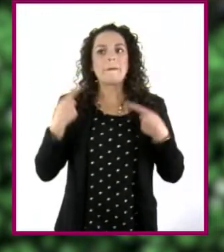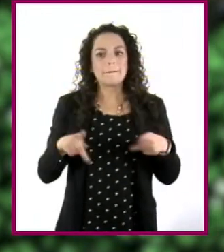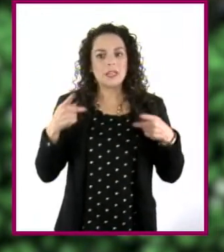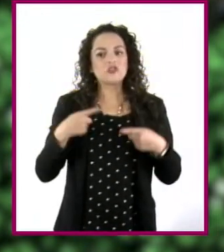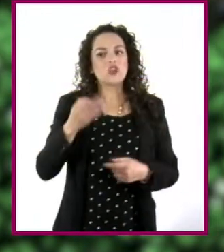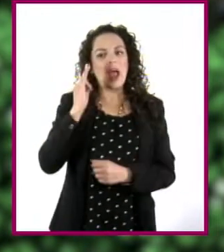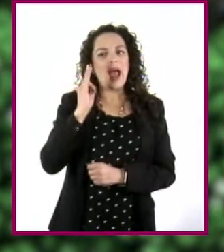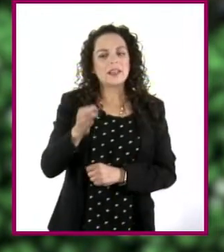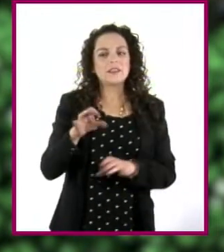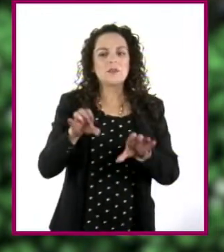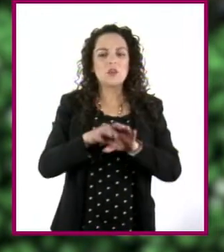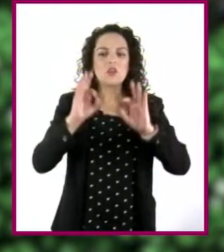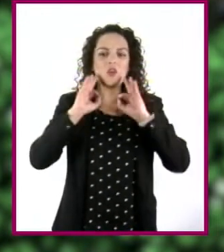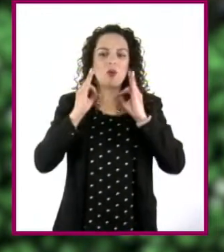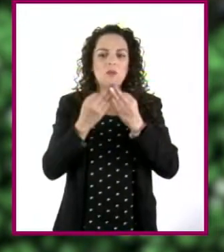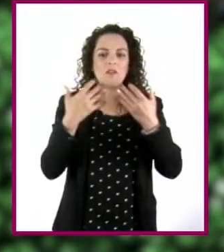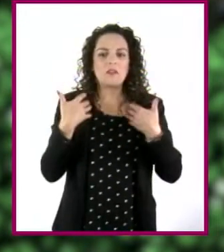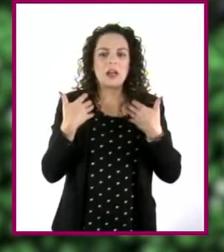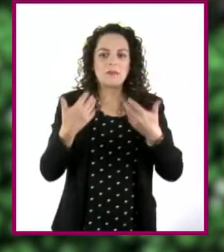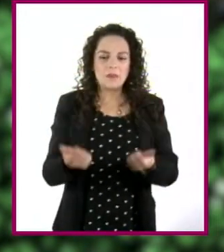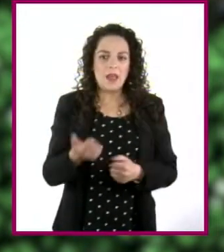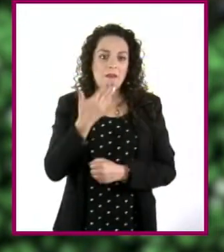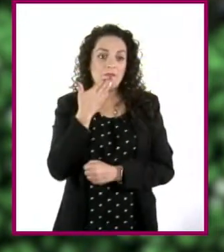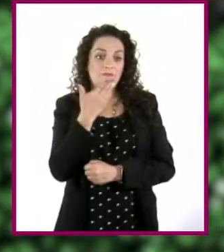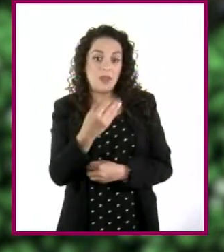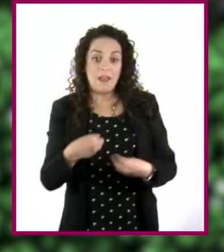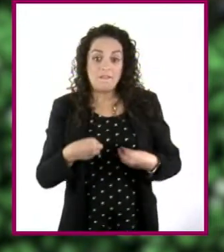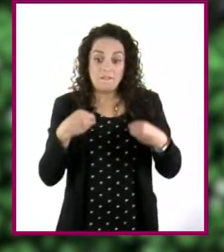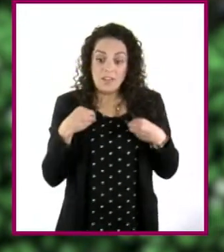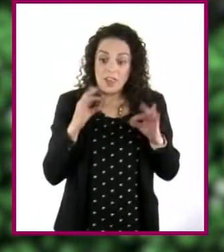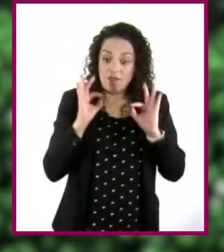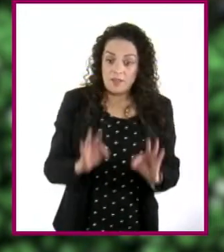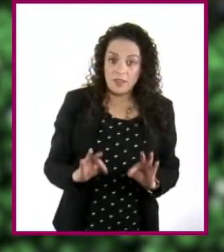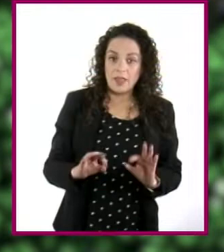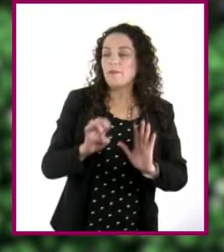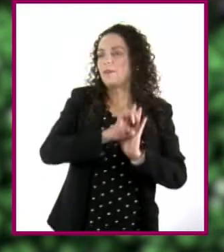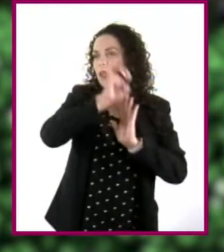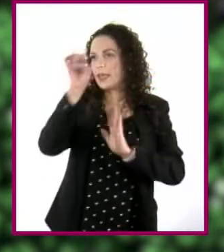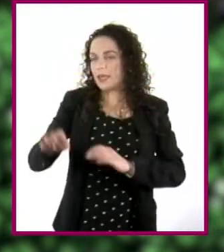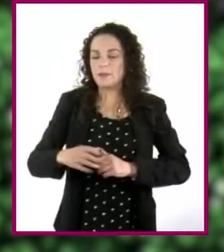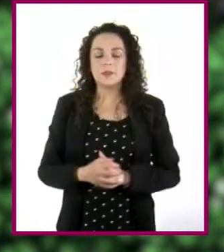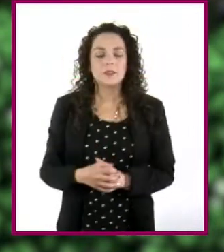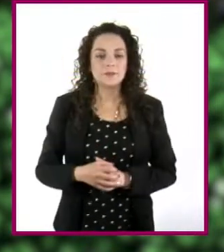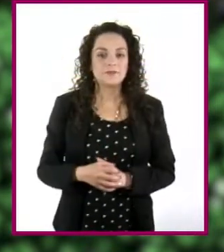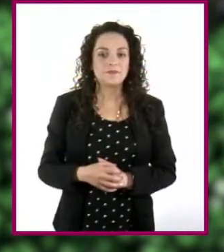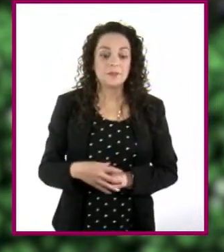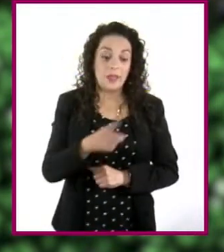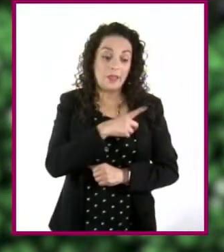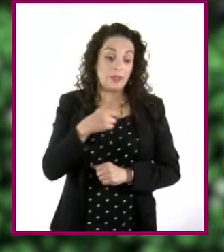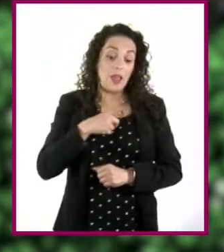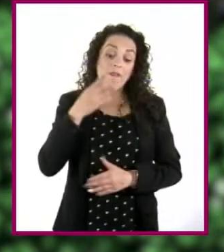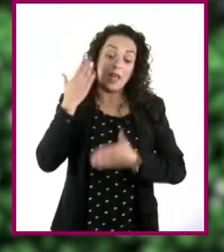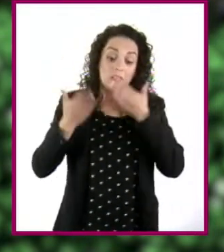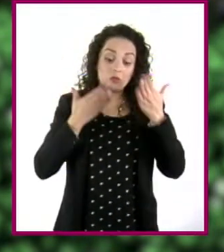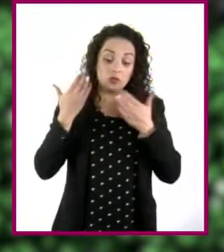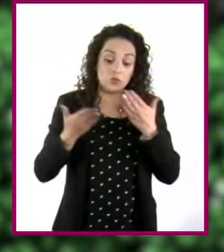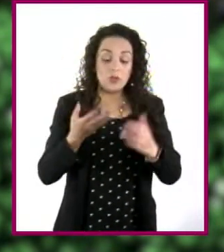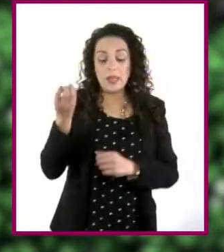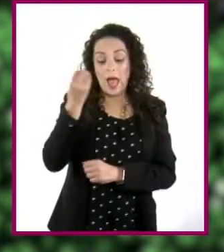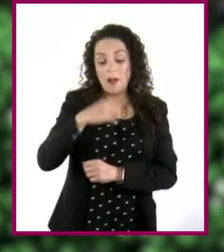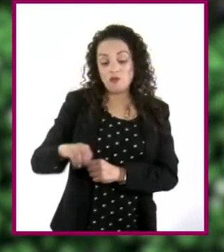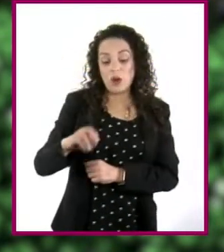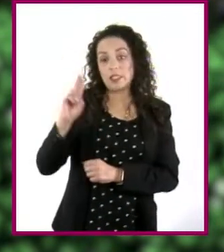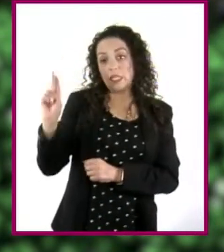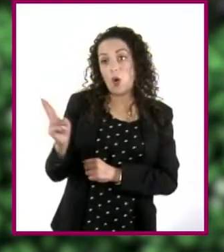alguna interpretación acerca de lo que hace buena la vida. Por ejemplo, ese rollo de que hay que estudiar en una universidad de